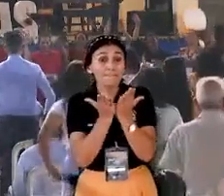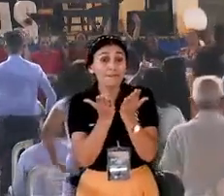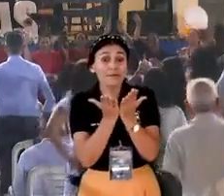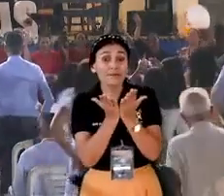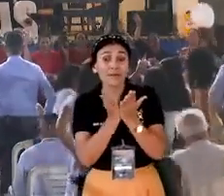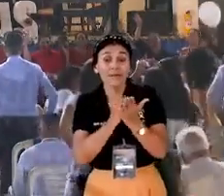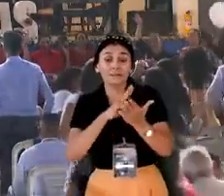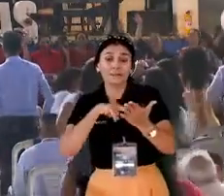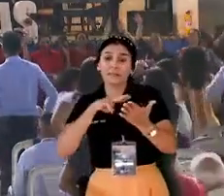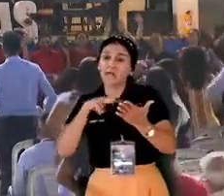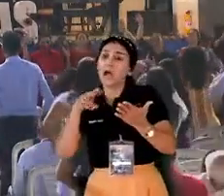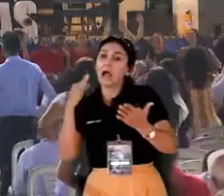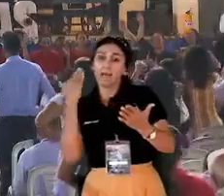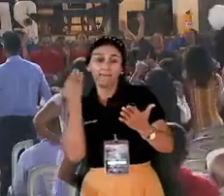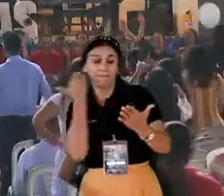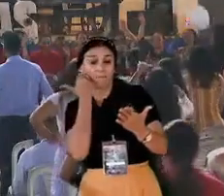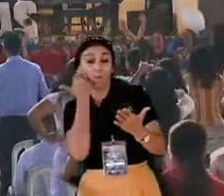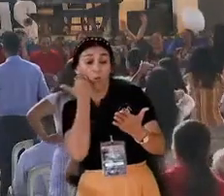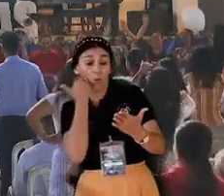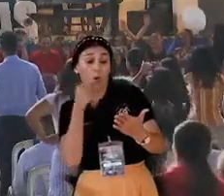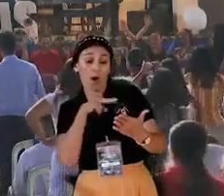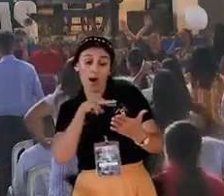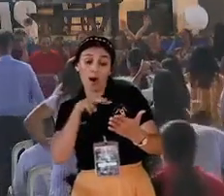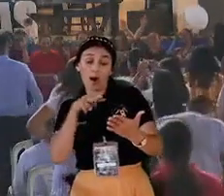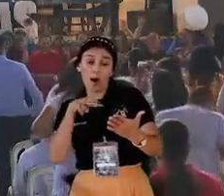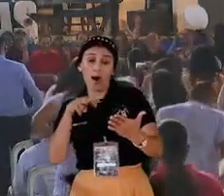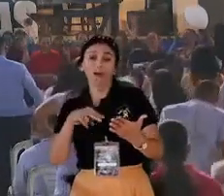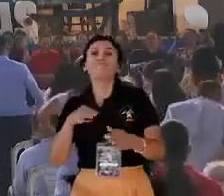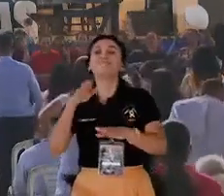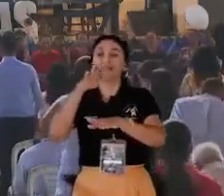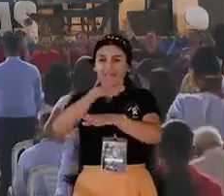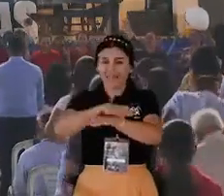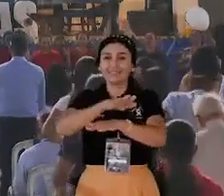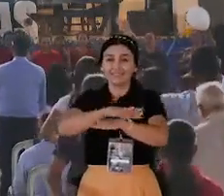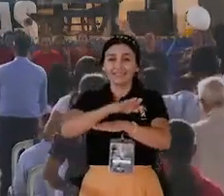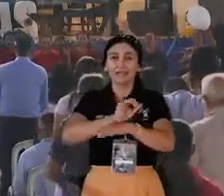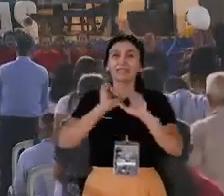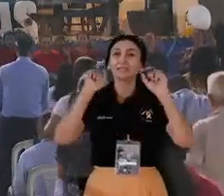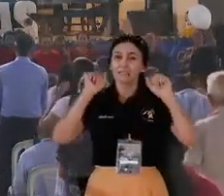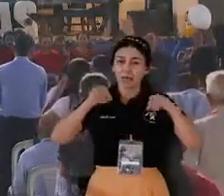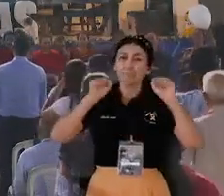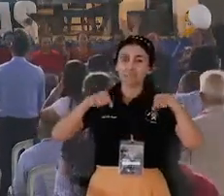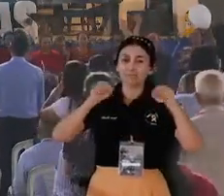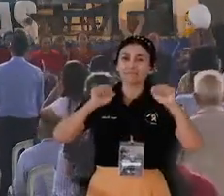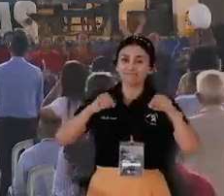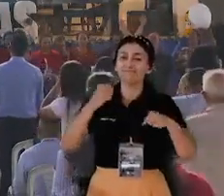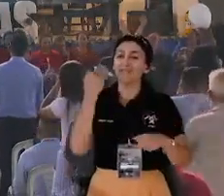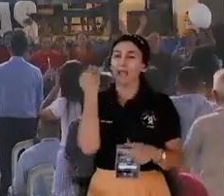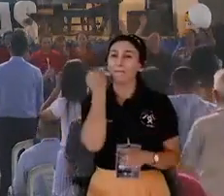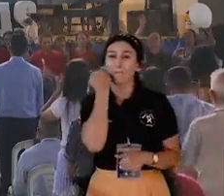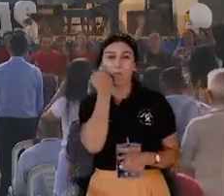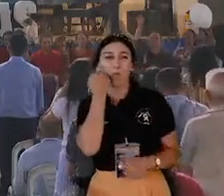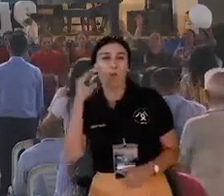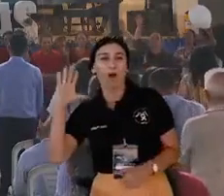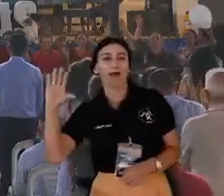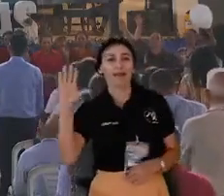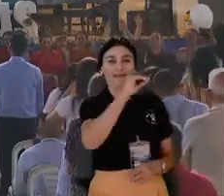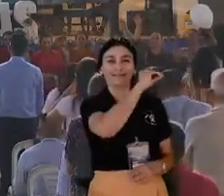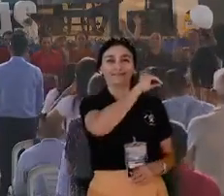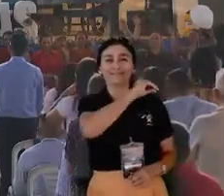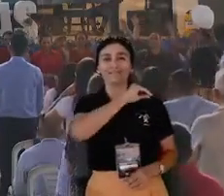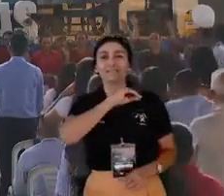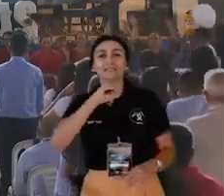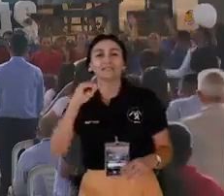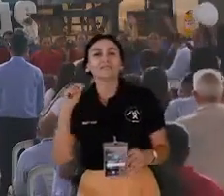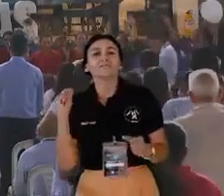hay mujeres registradas, en esta tarde, en este lugar, también habemos mujeres que